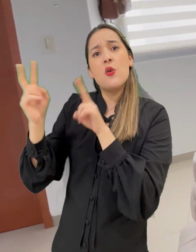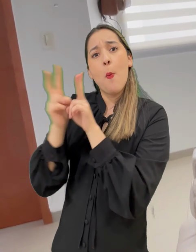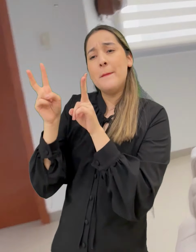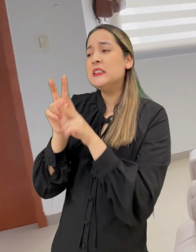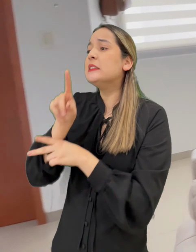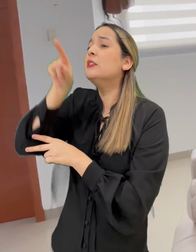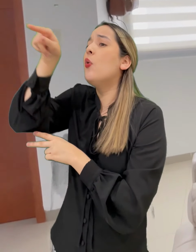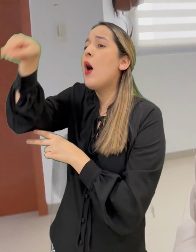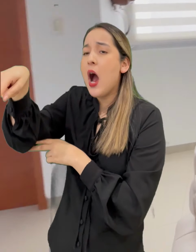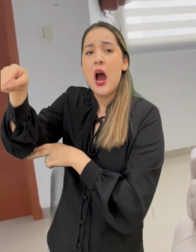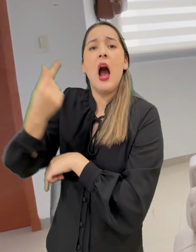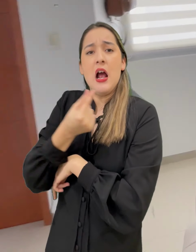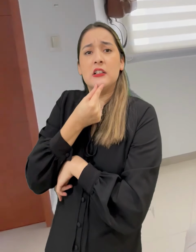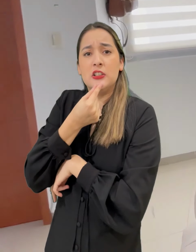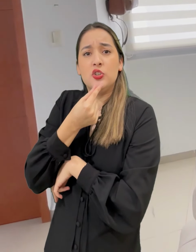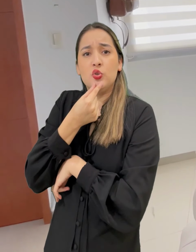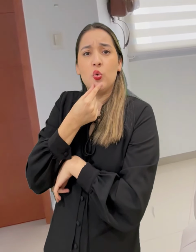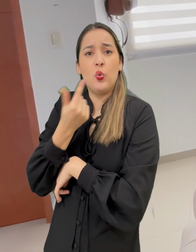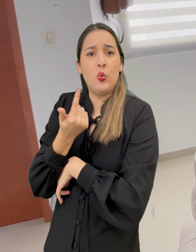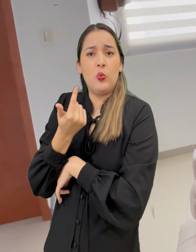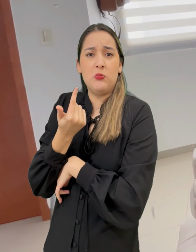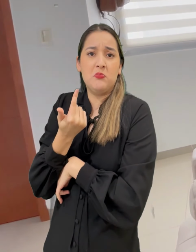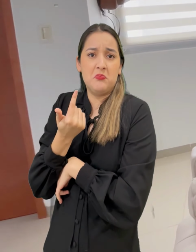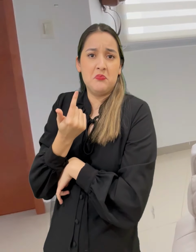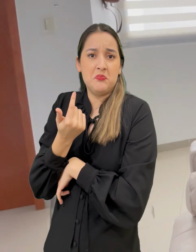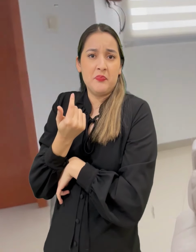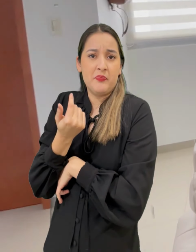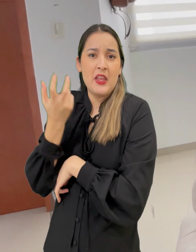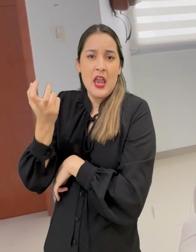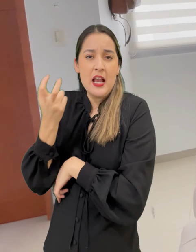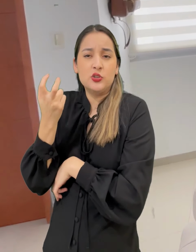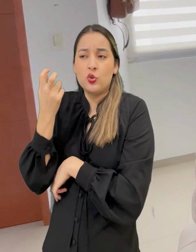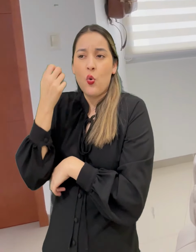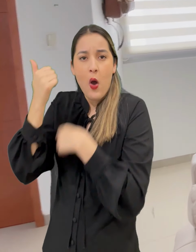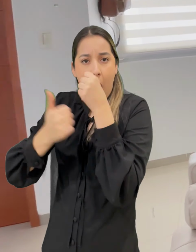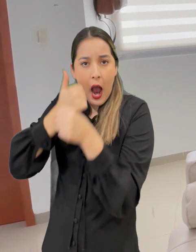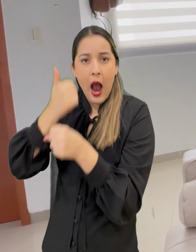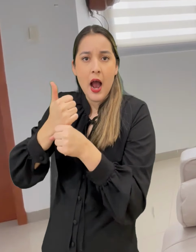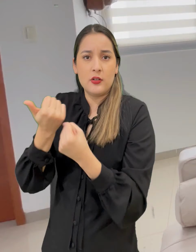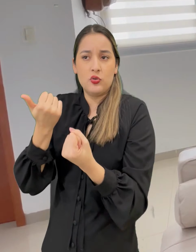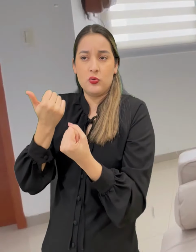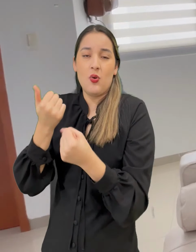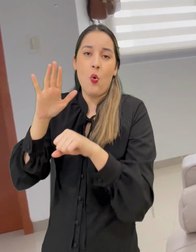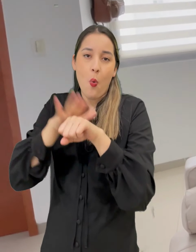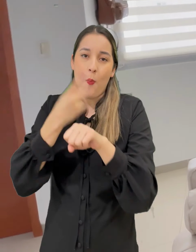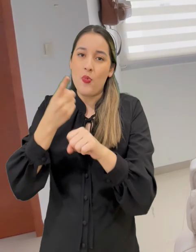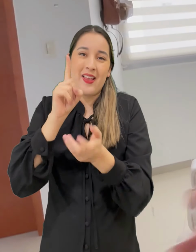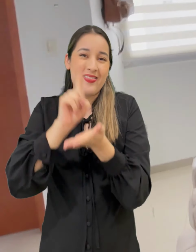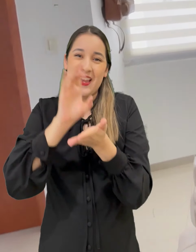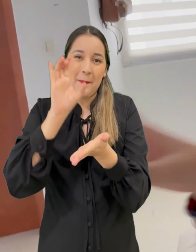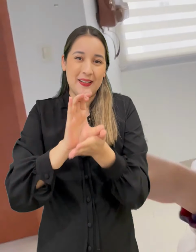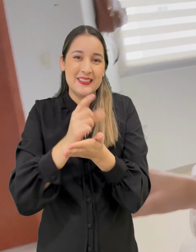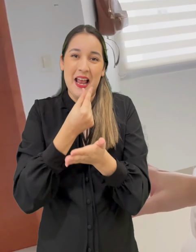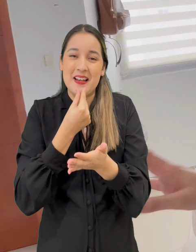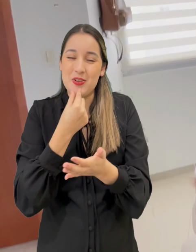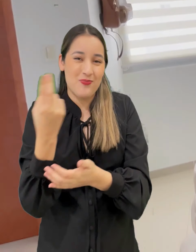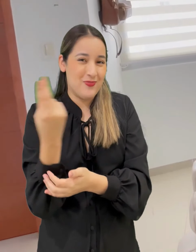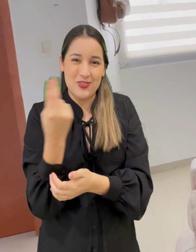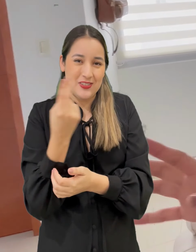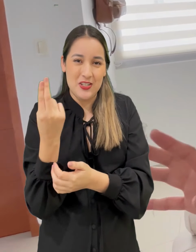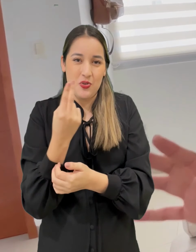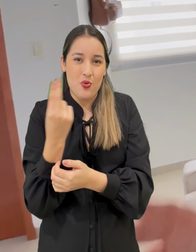de tal casa él tiene un niño con con esa edad porque no me pidieron niños con alguna discapacidad es un niño